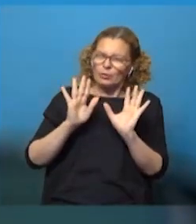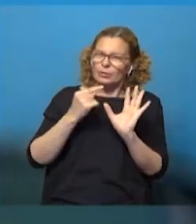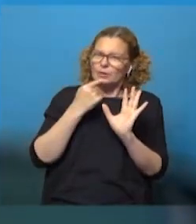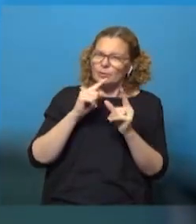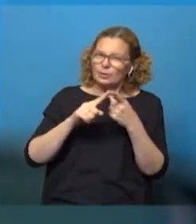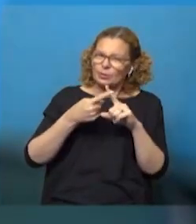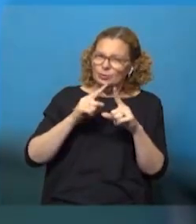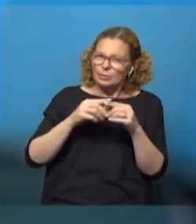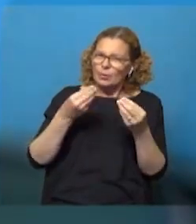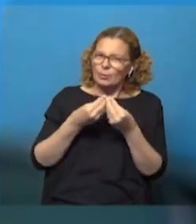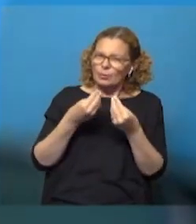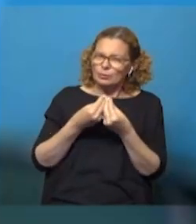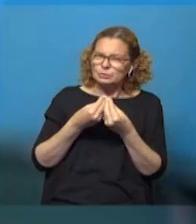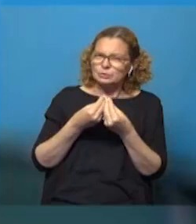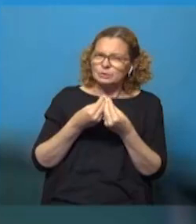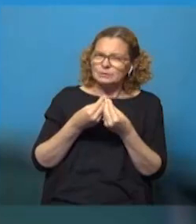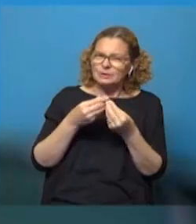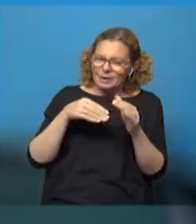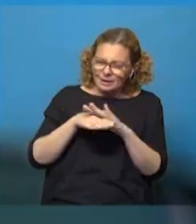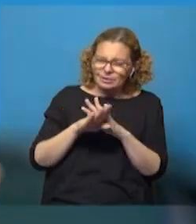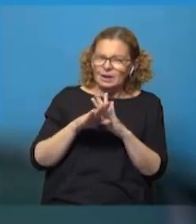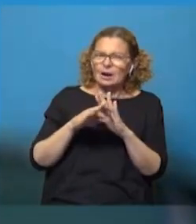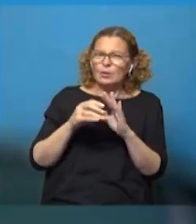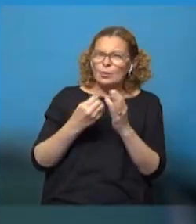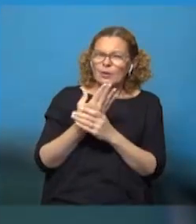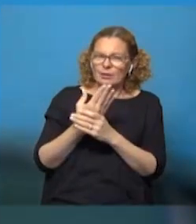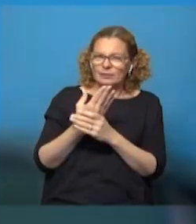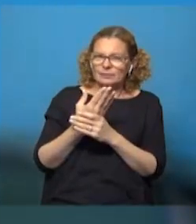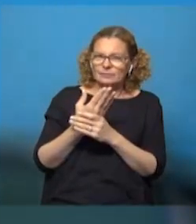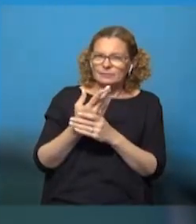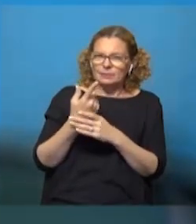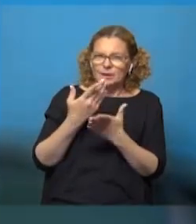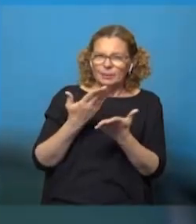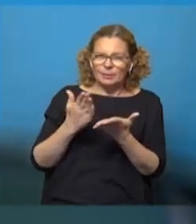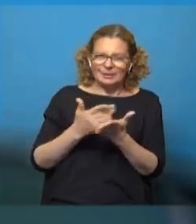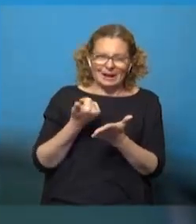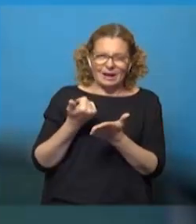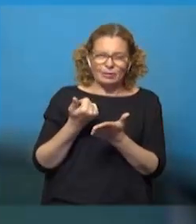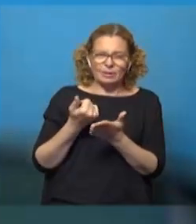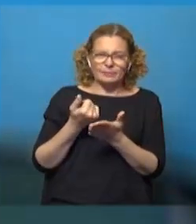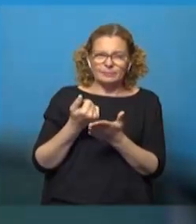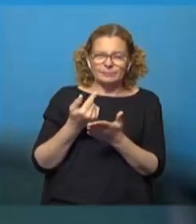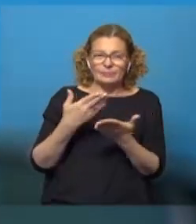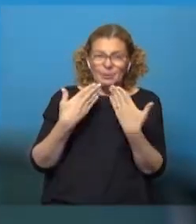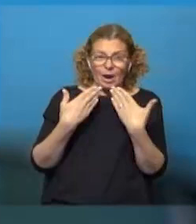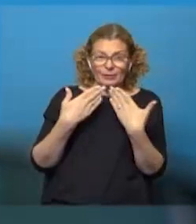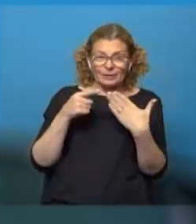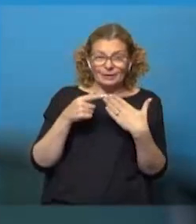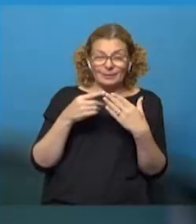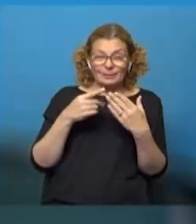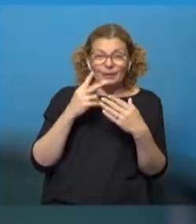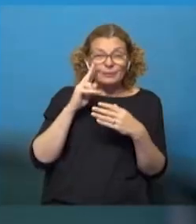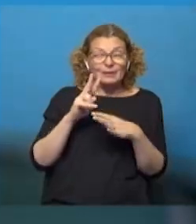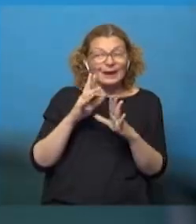que discutimos mucho Digamos si había que incorporar materias más bien a partidario de sacarlas que de incorporar No fíjate estábamos hablando de qué